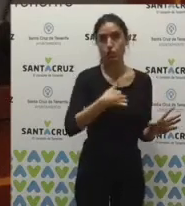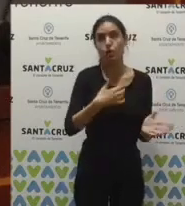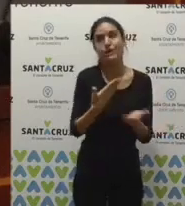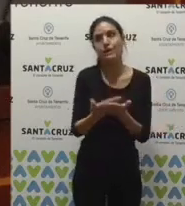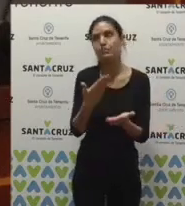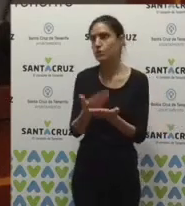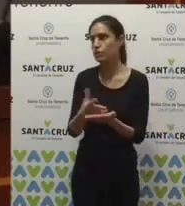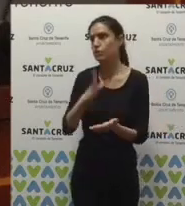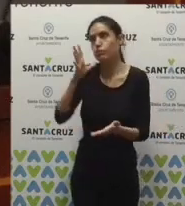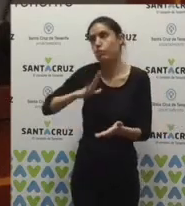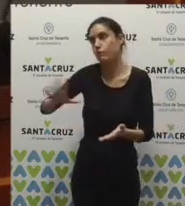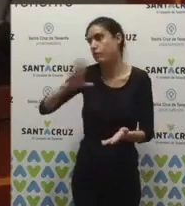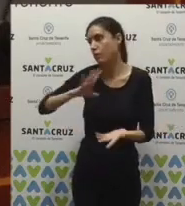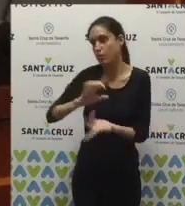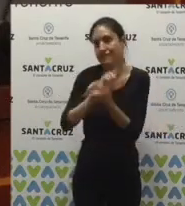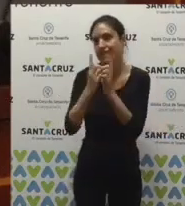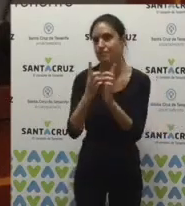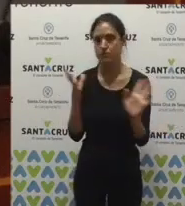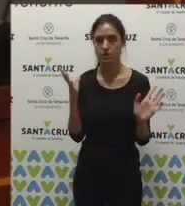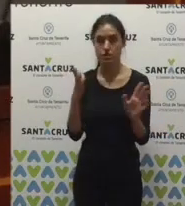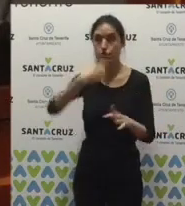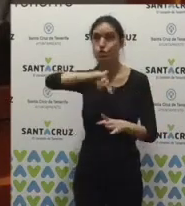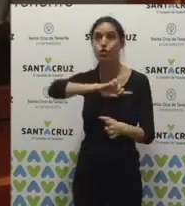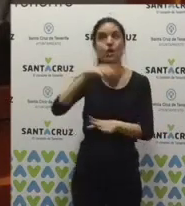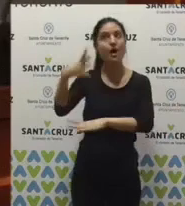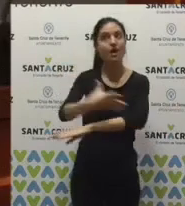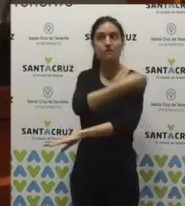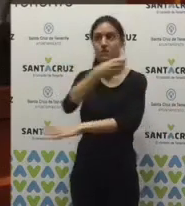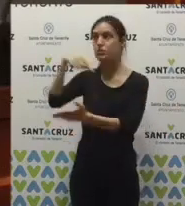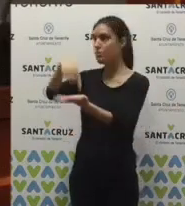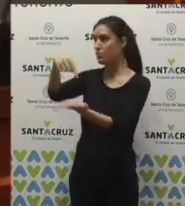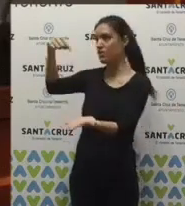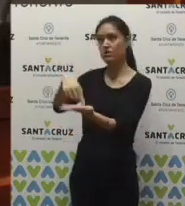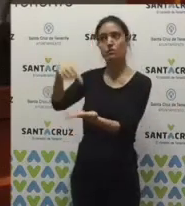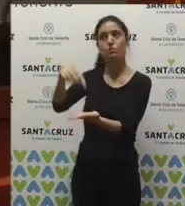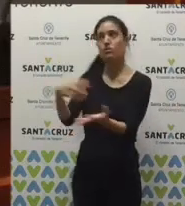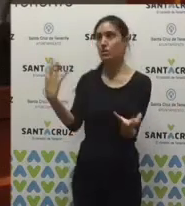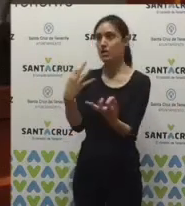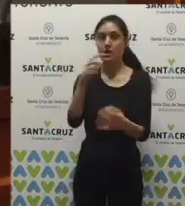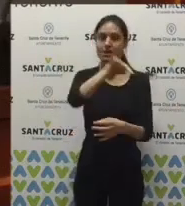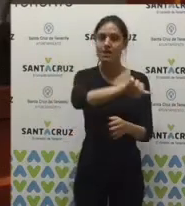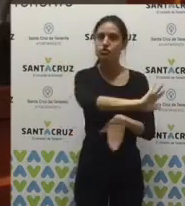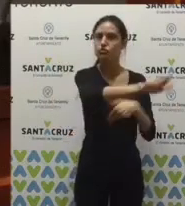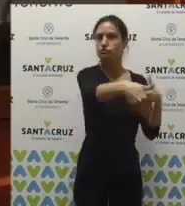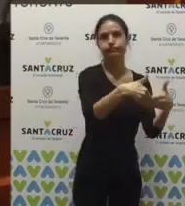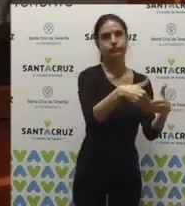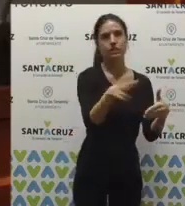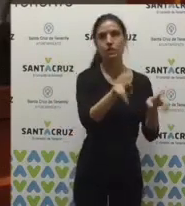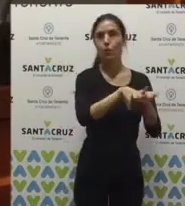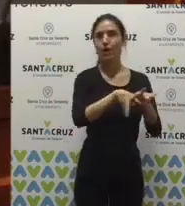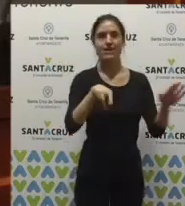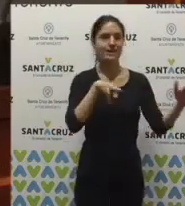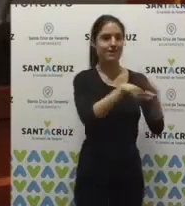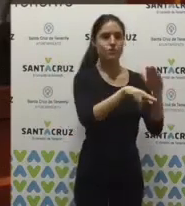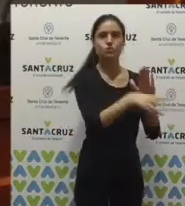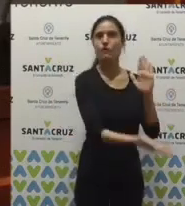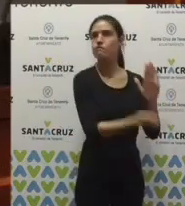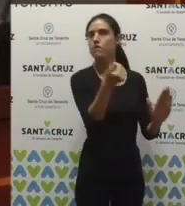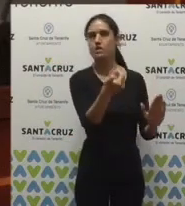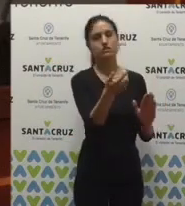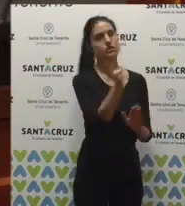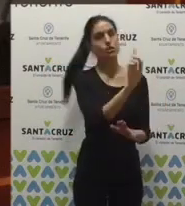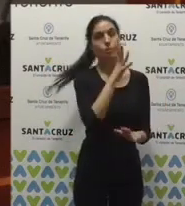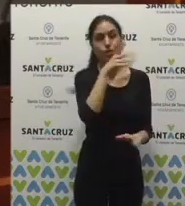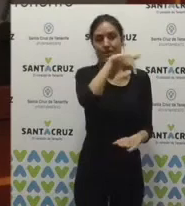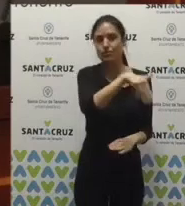cuestión estamos solamente instando al cabildo a que no cierre a que no elimine ese recurso tan importante para